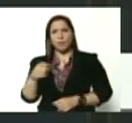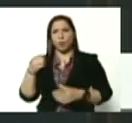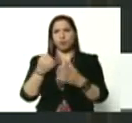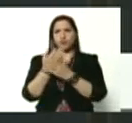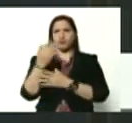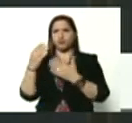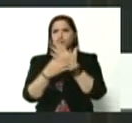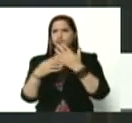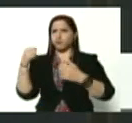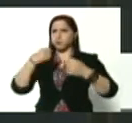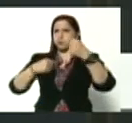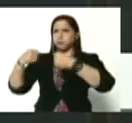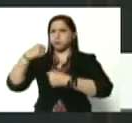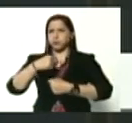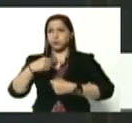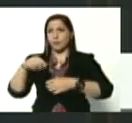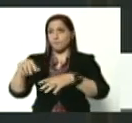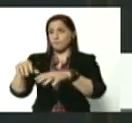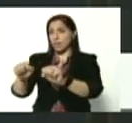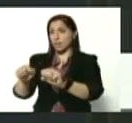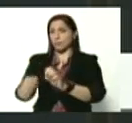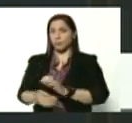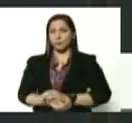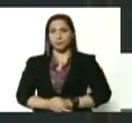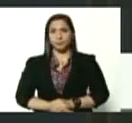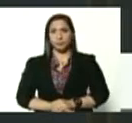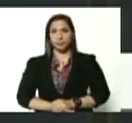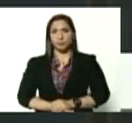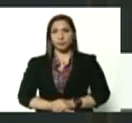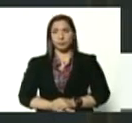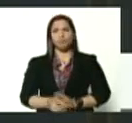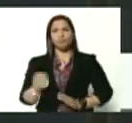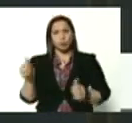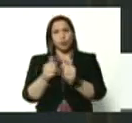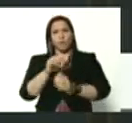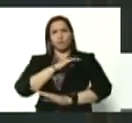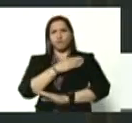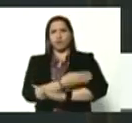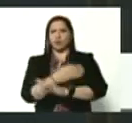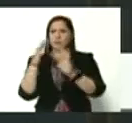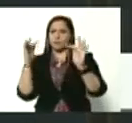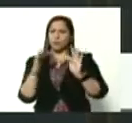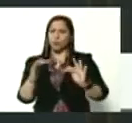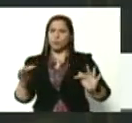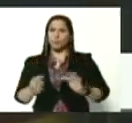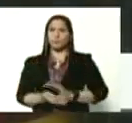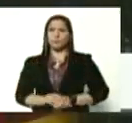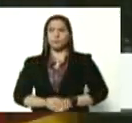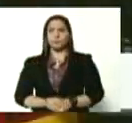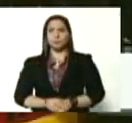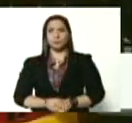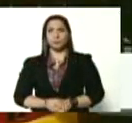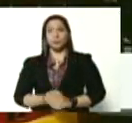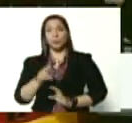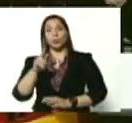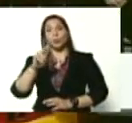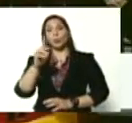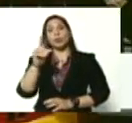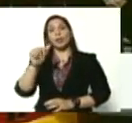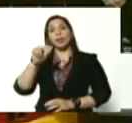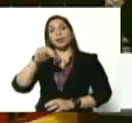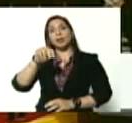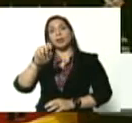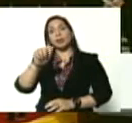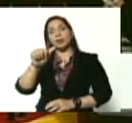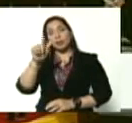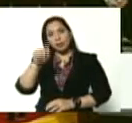pulpo el imperialismo con su fuerza y sus formas urdaneta fue reivindicado por